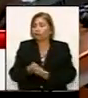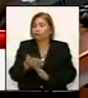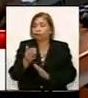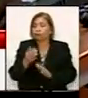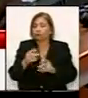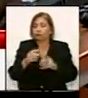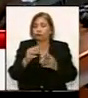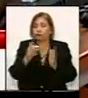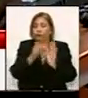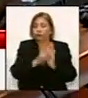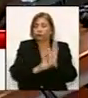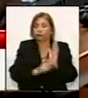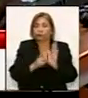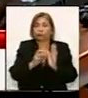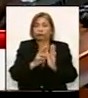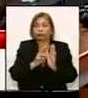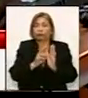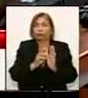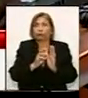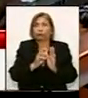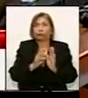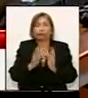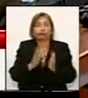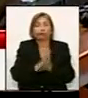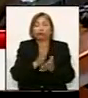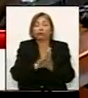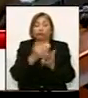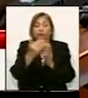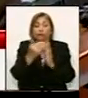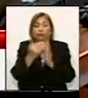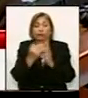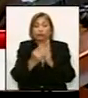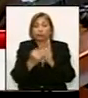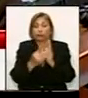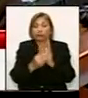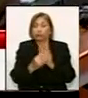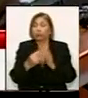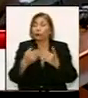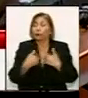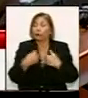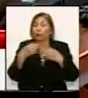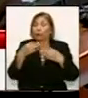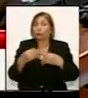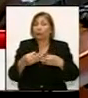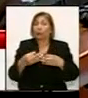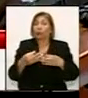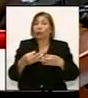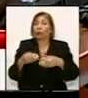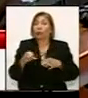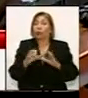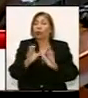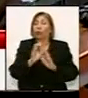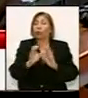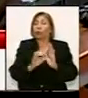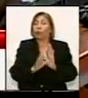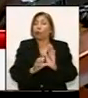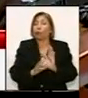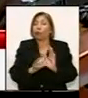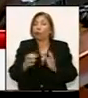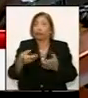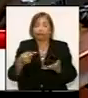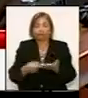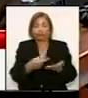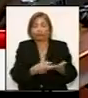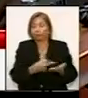del marco legal, saliéronse de las facultades que ellos tenían, y está acreditada la denuncia constitucional que habrían formulado